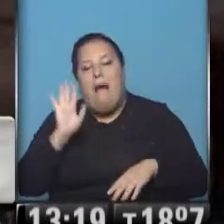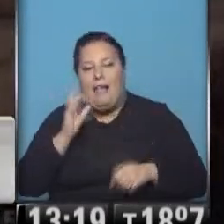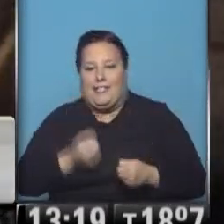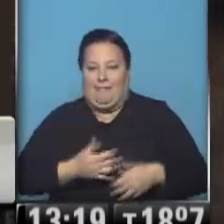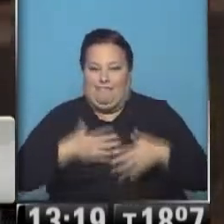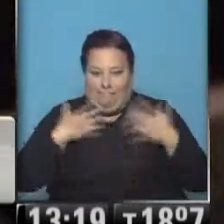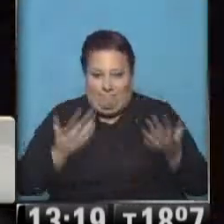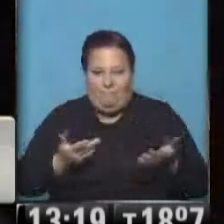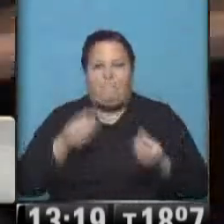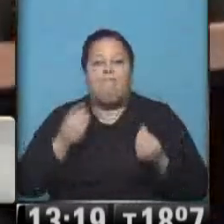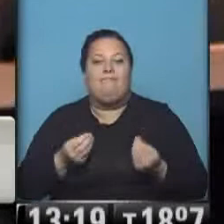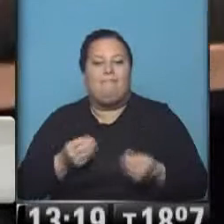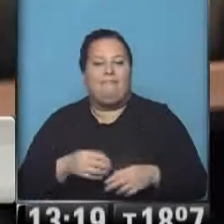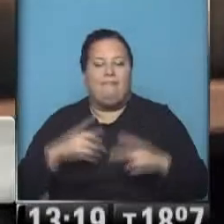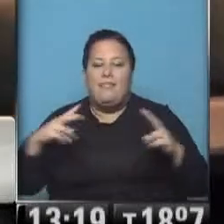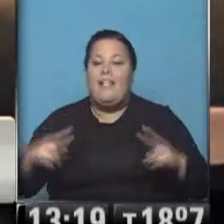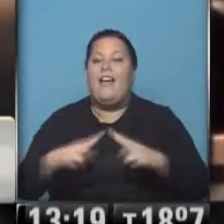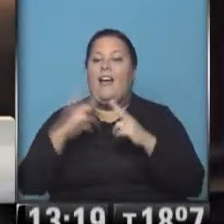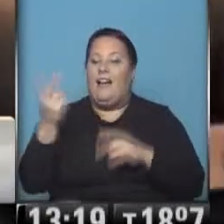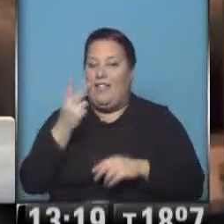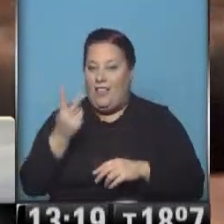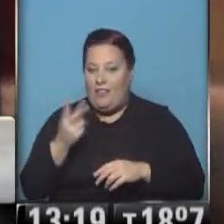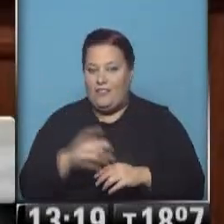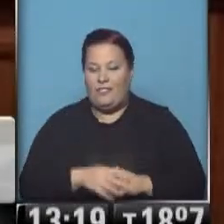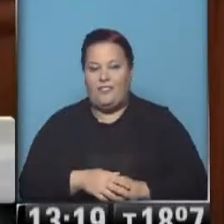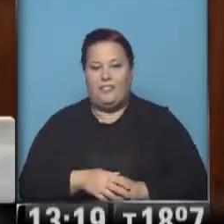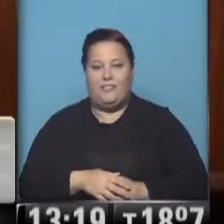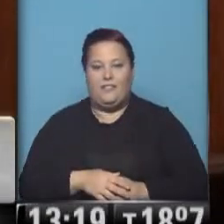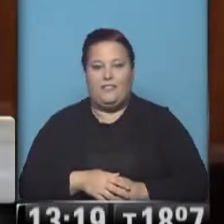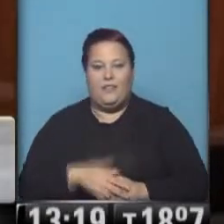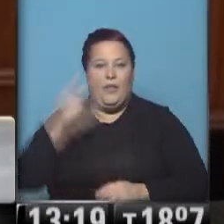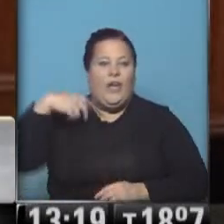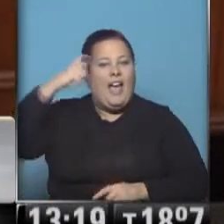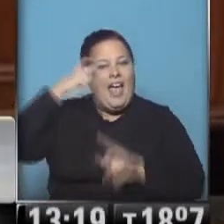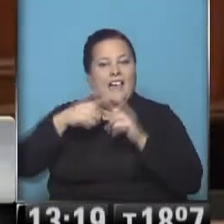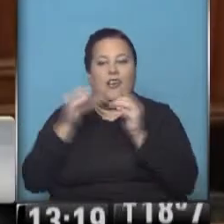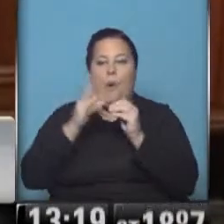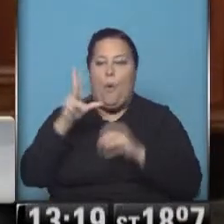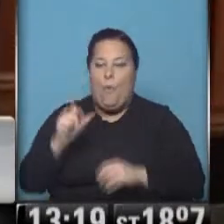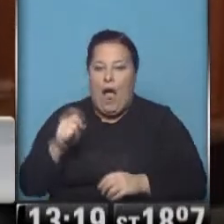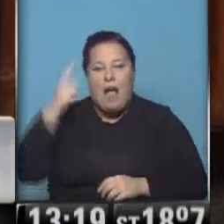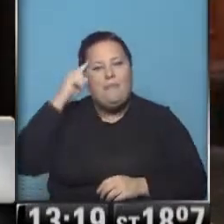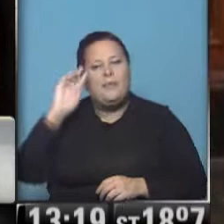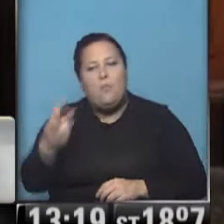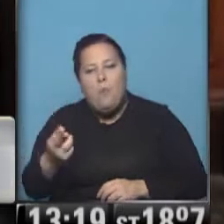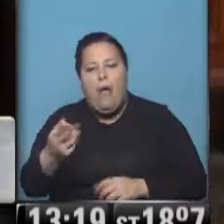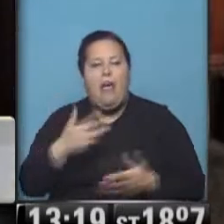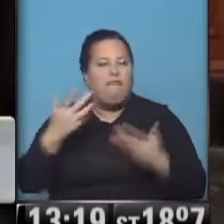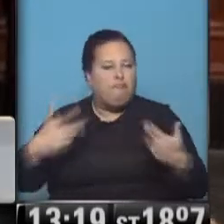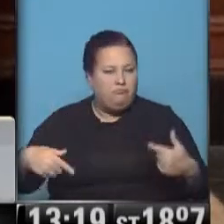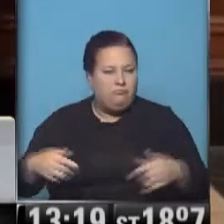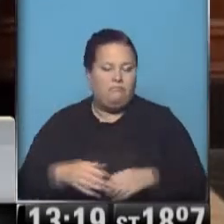como decimos fue el encuentro de ellos con los viejos compañeros del banco que creían que estaban muertos y todo es